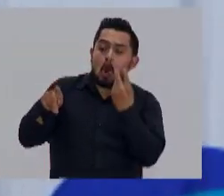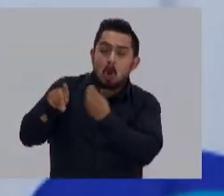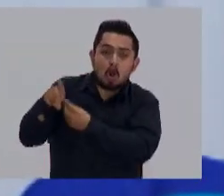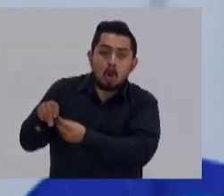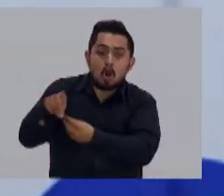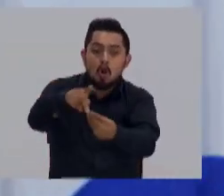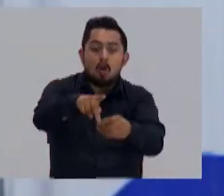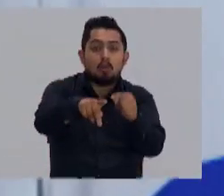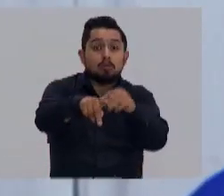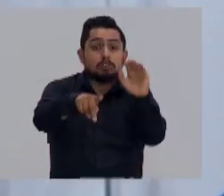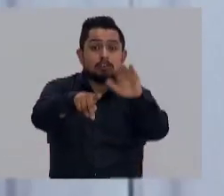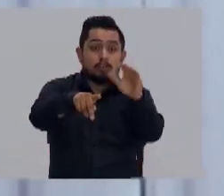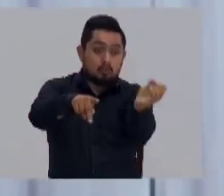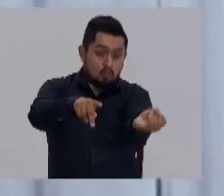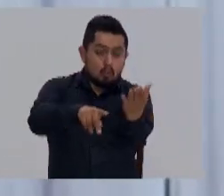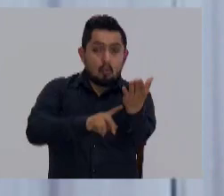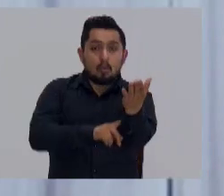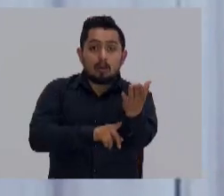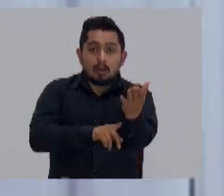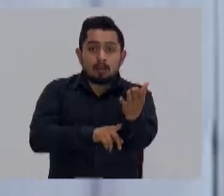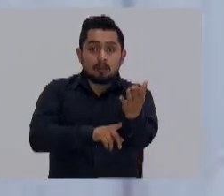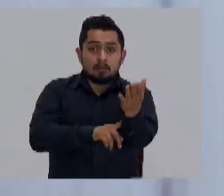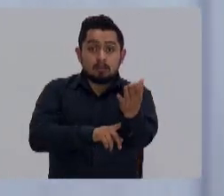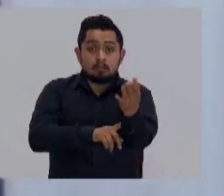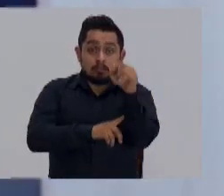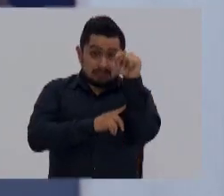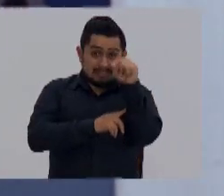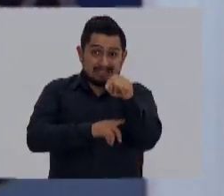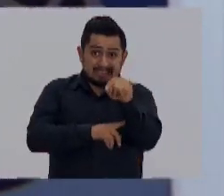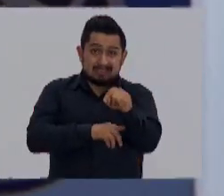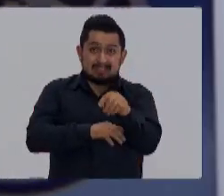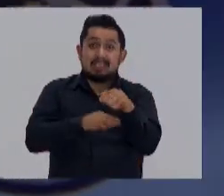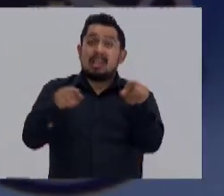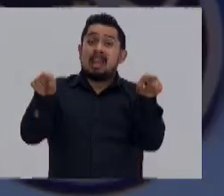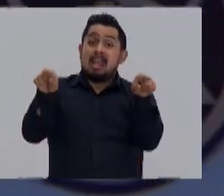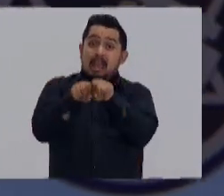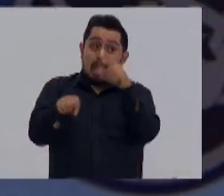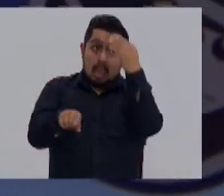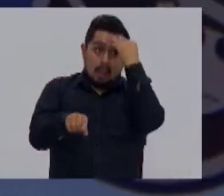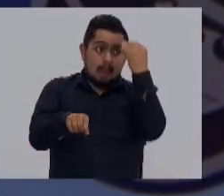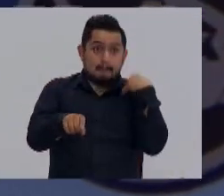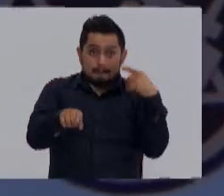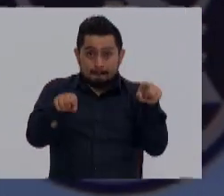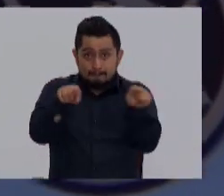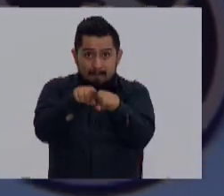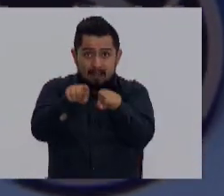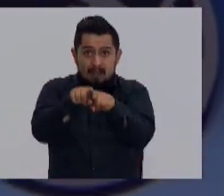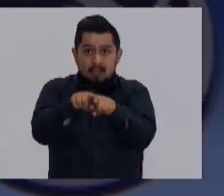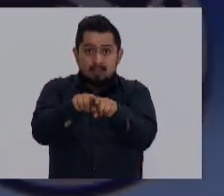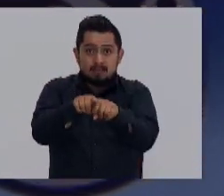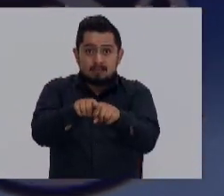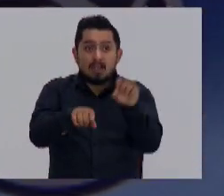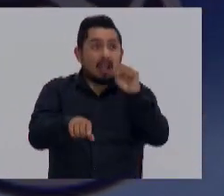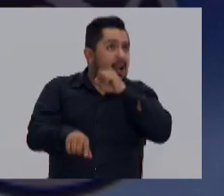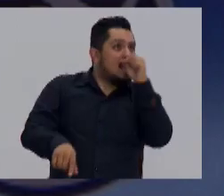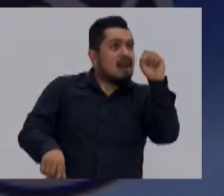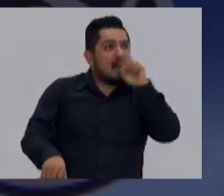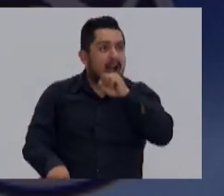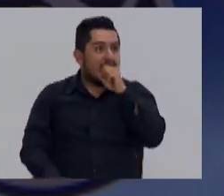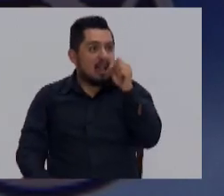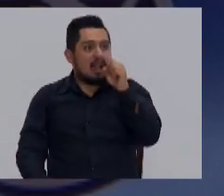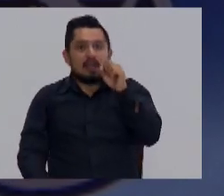los nuevos llamados. Eso sí, hermanita, no la que canta